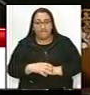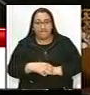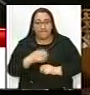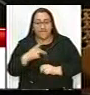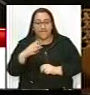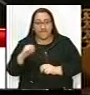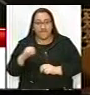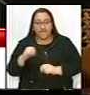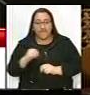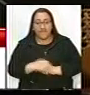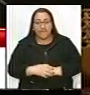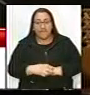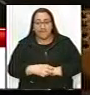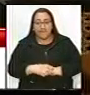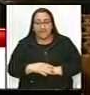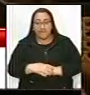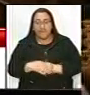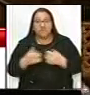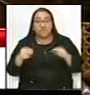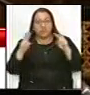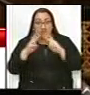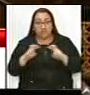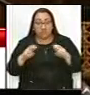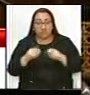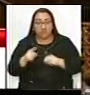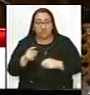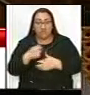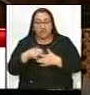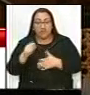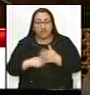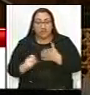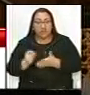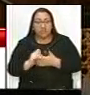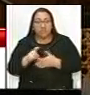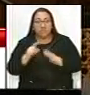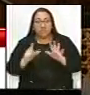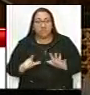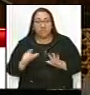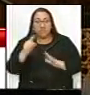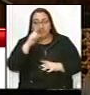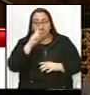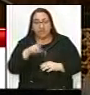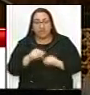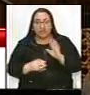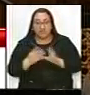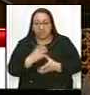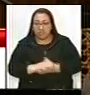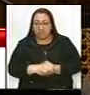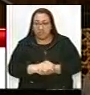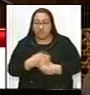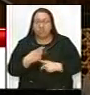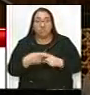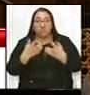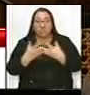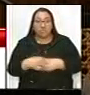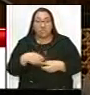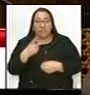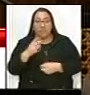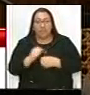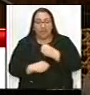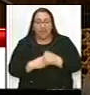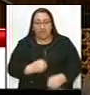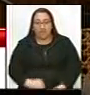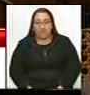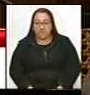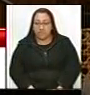kilómetros de fibra óptica desplegada firma de contratos 17 de junio 2014 por una concesión de 20 años